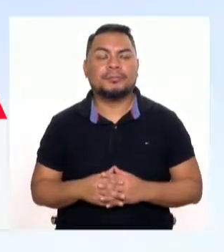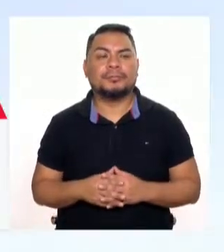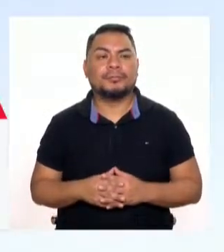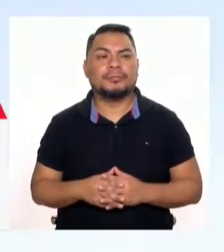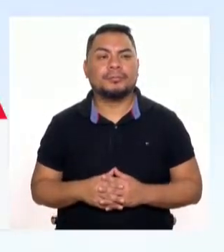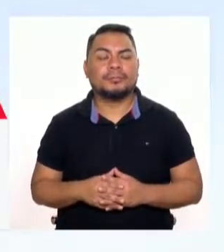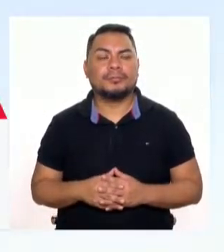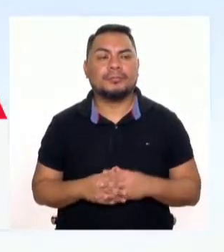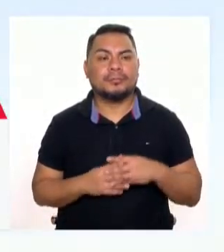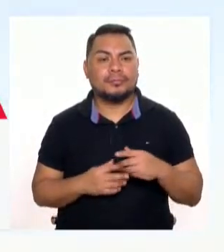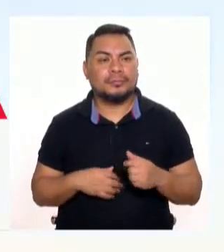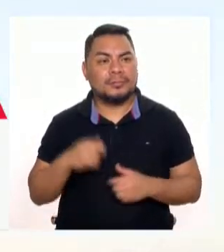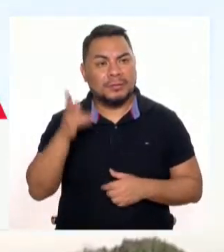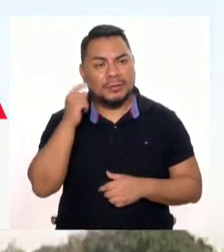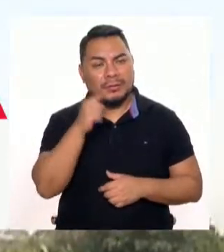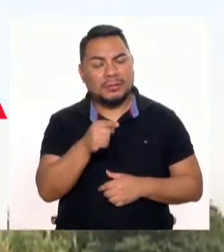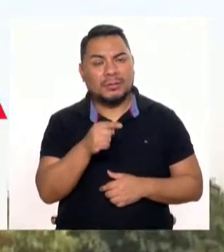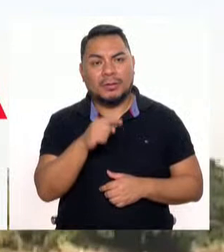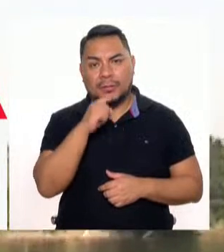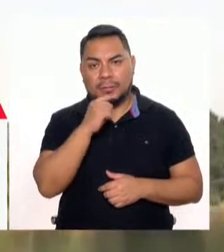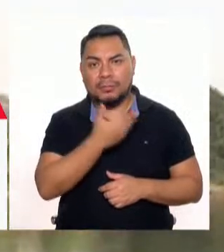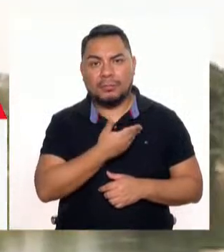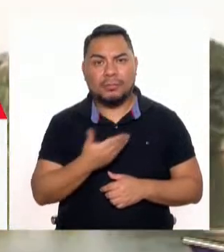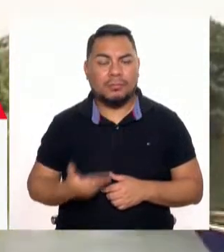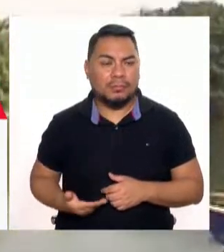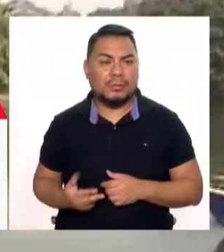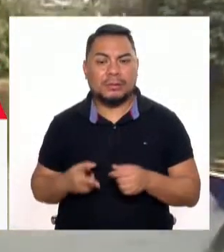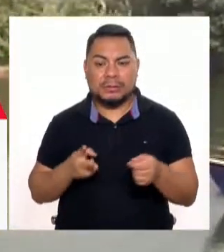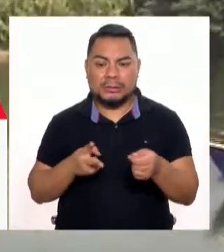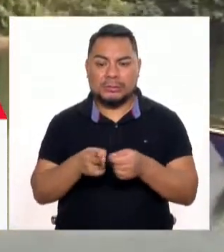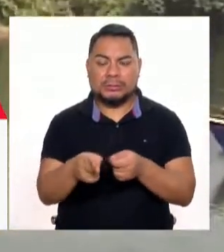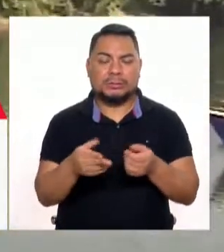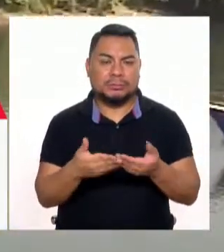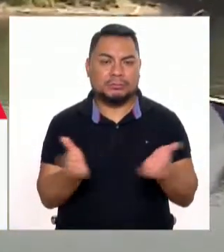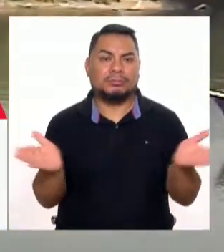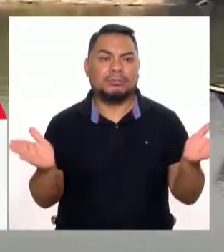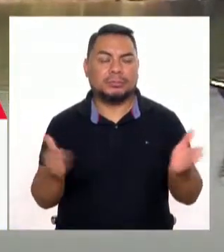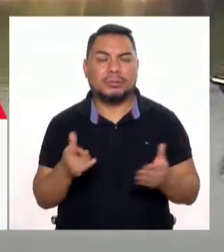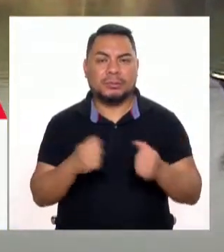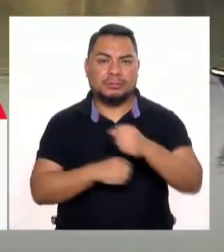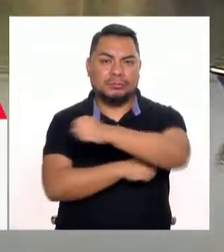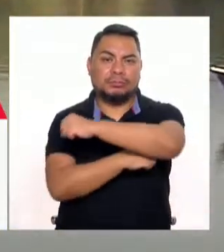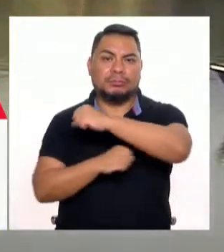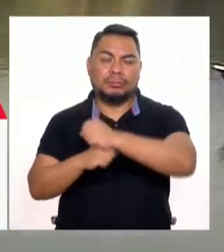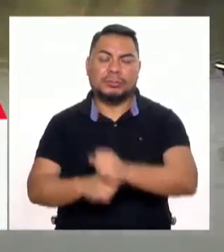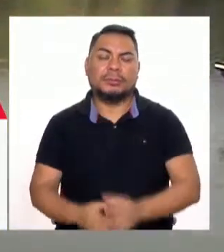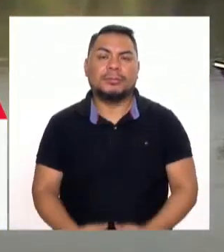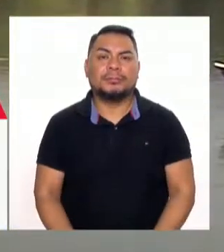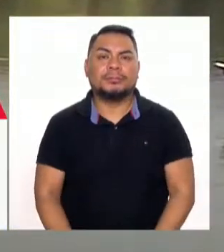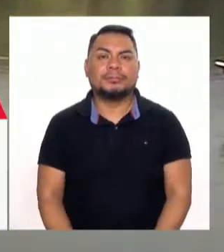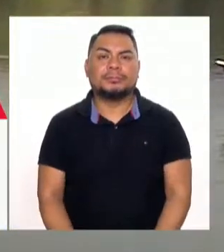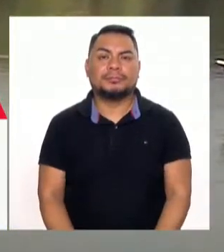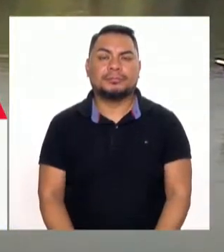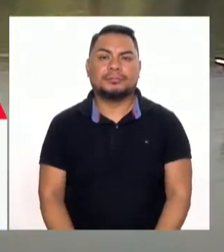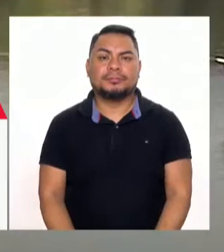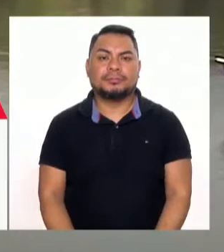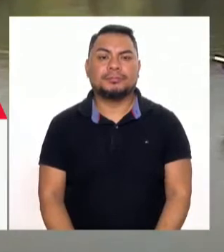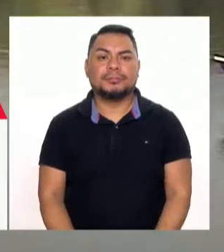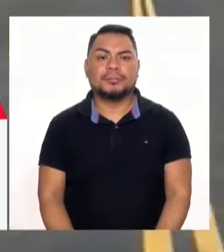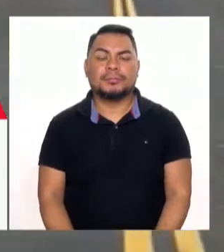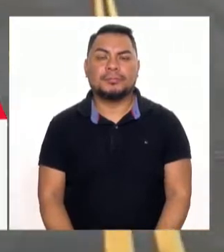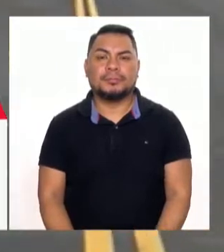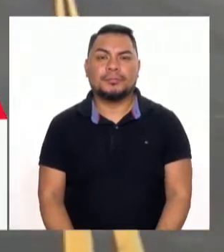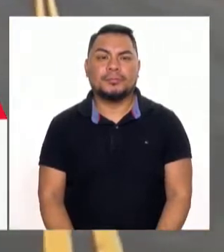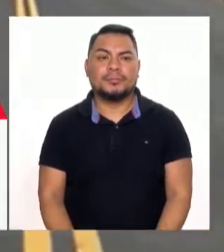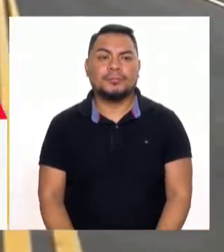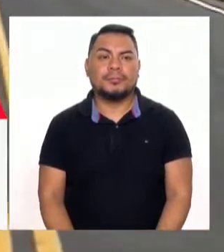continuación va a proceder a cortar la cinta y de esta manera inaugurar lo que es